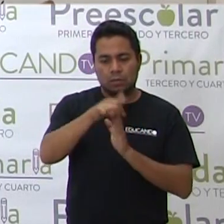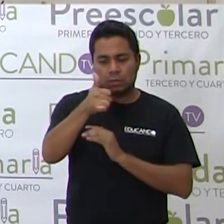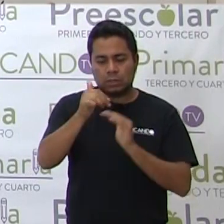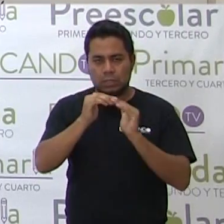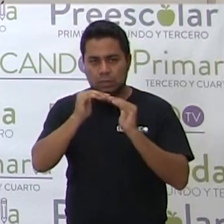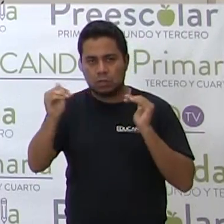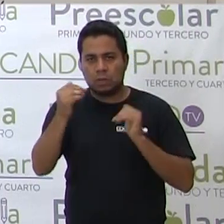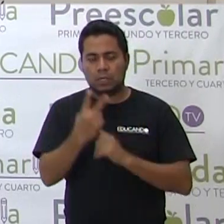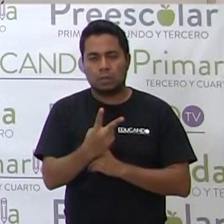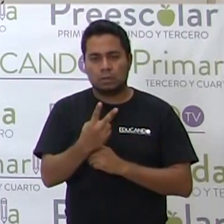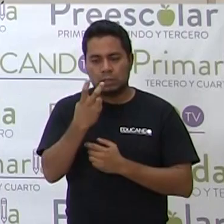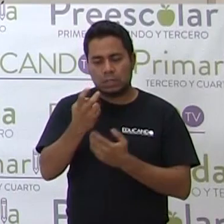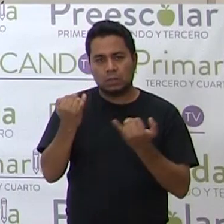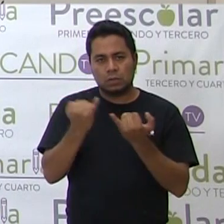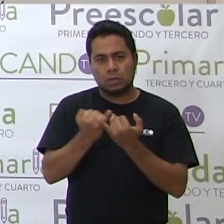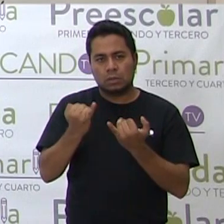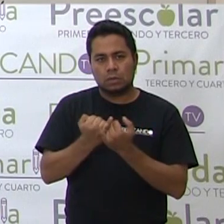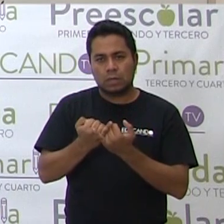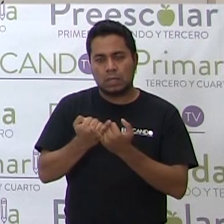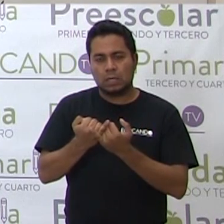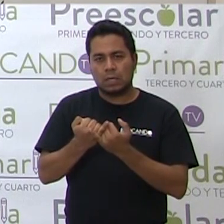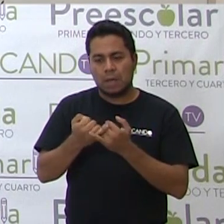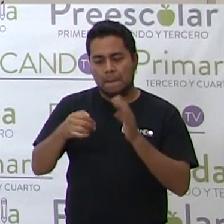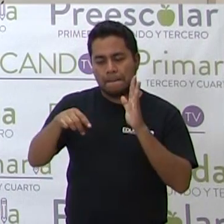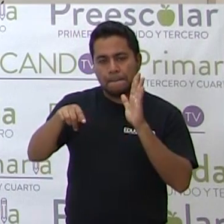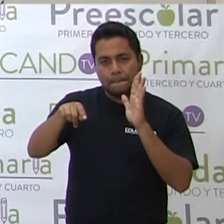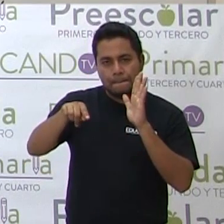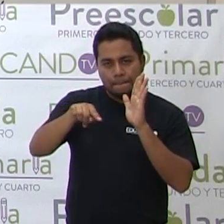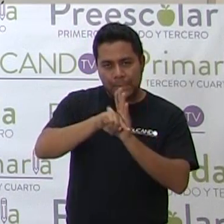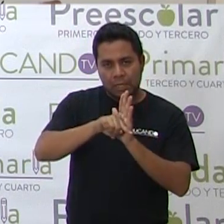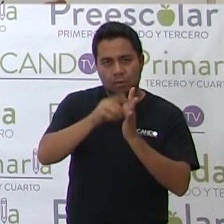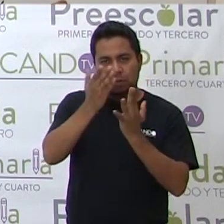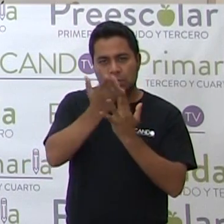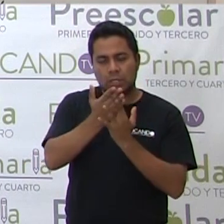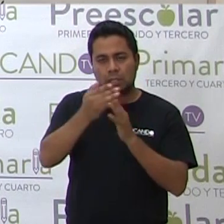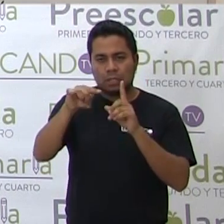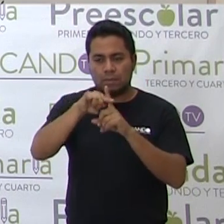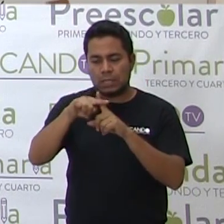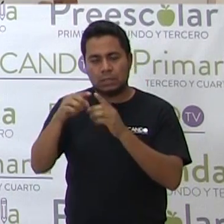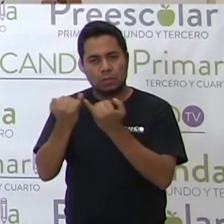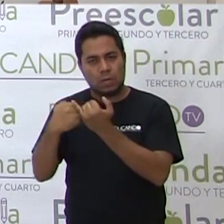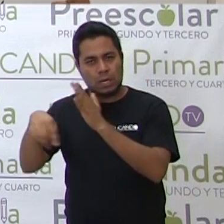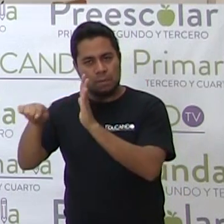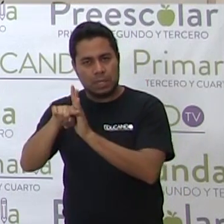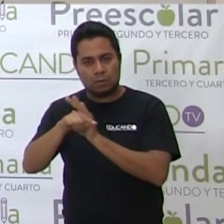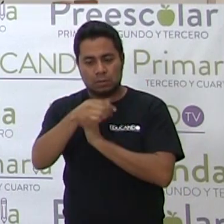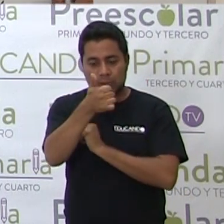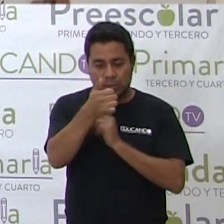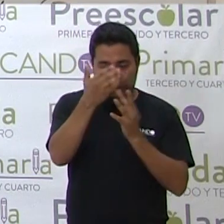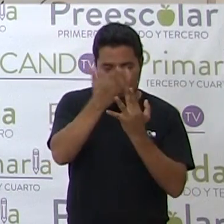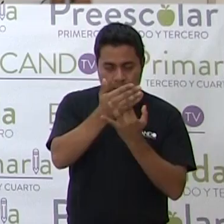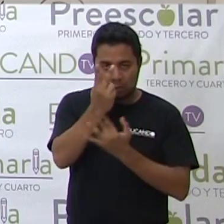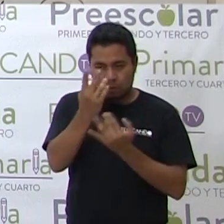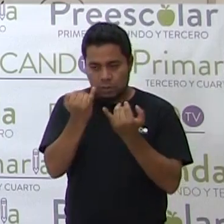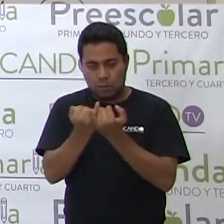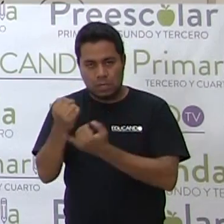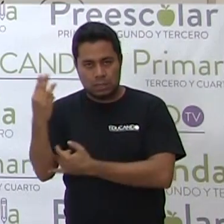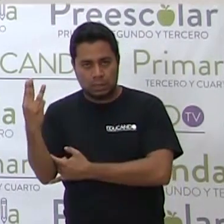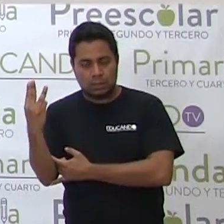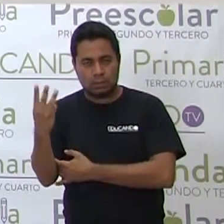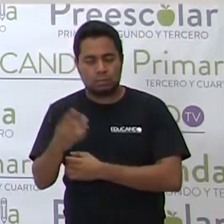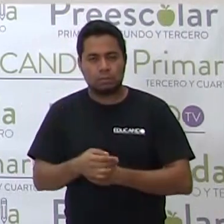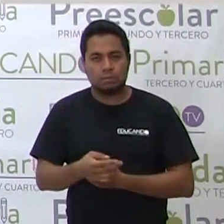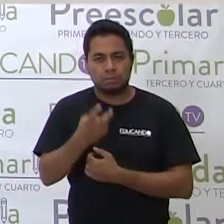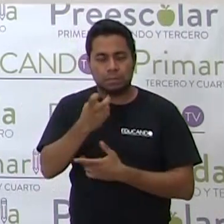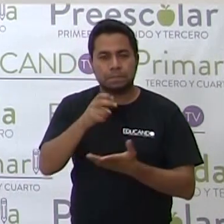2 esto es igual a menos entre más menos 6 / 2 3